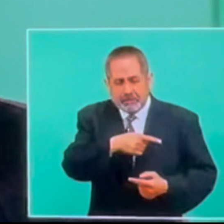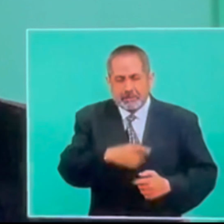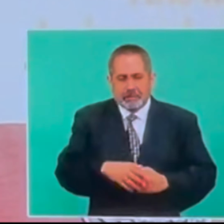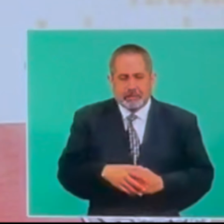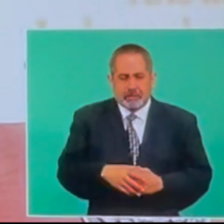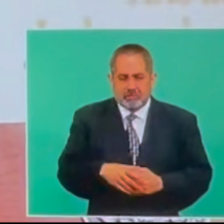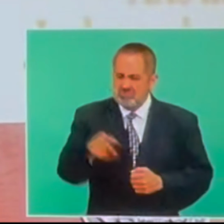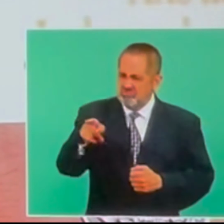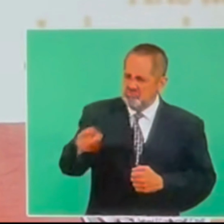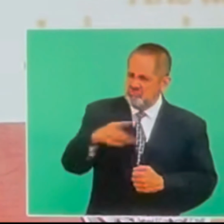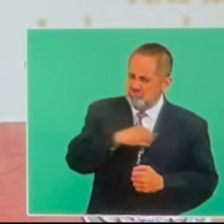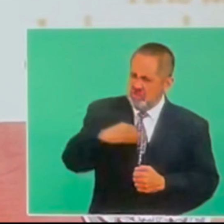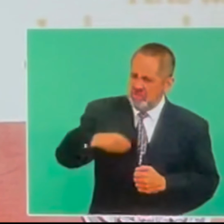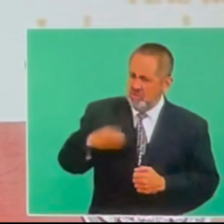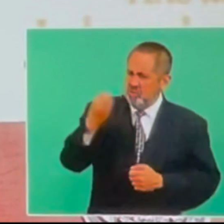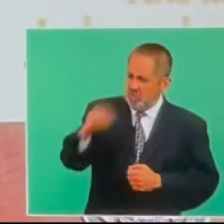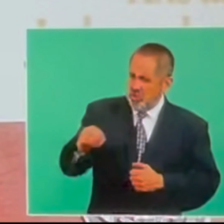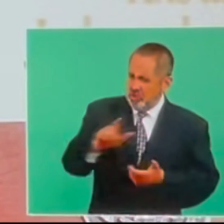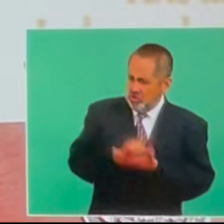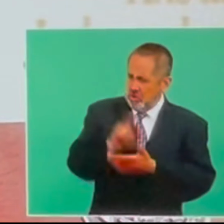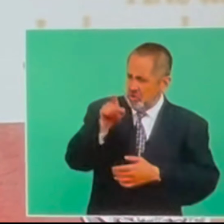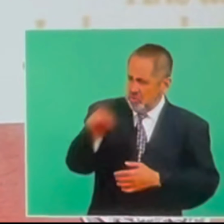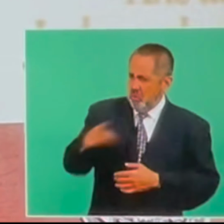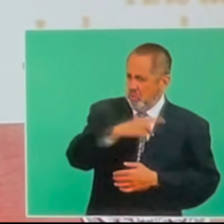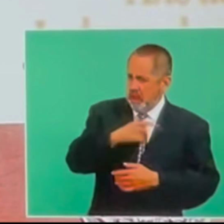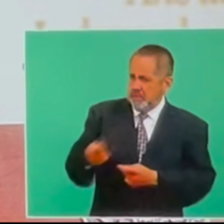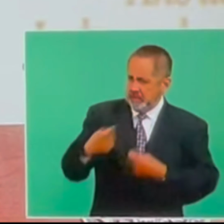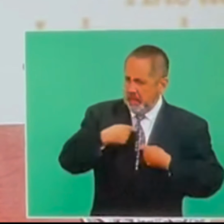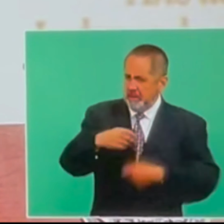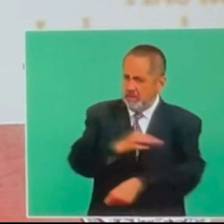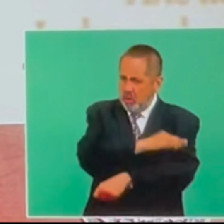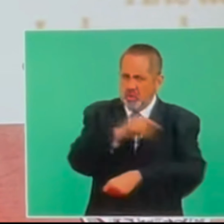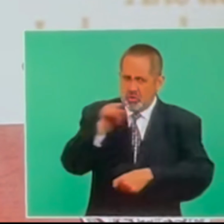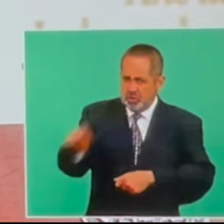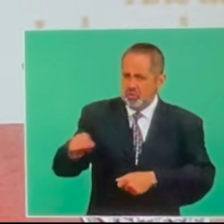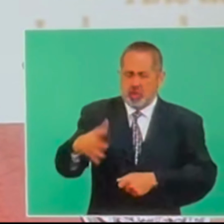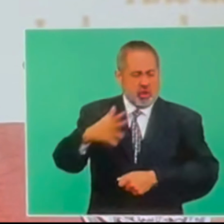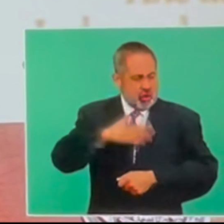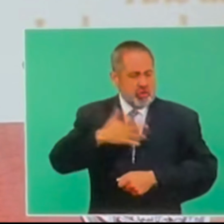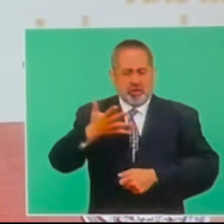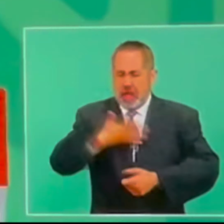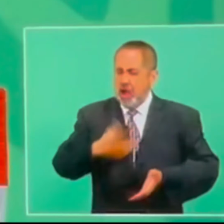Porque tiene la obligación de vacunarnos. Es nuestro